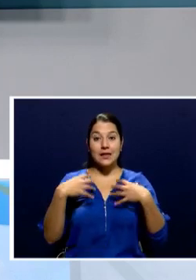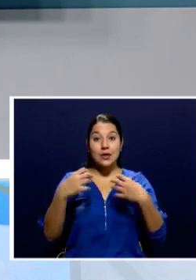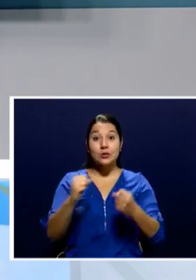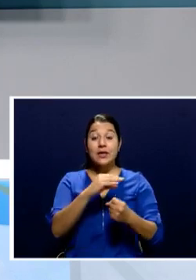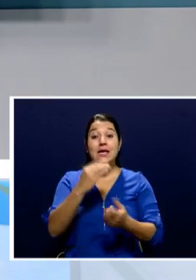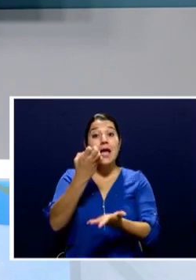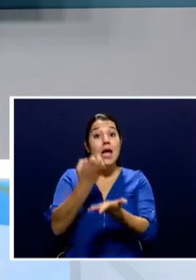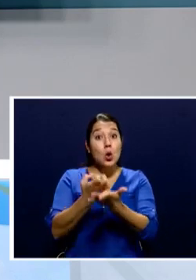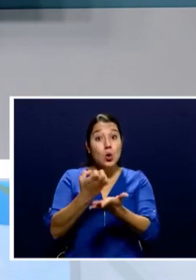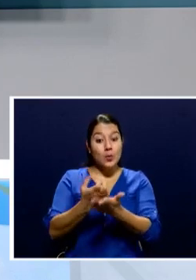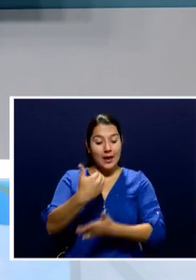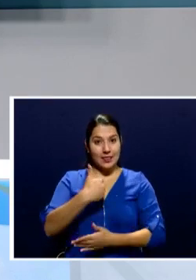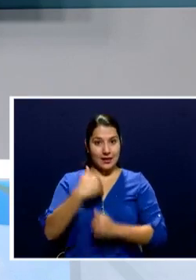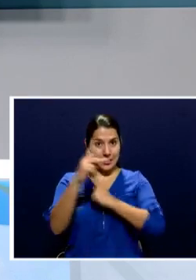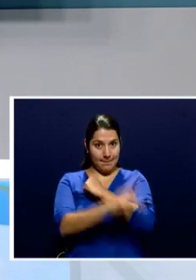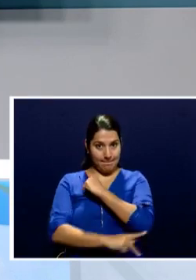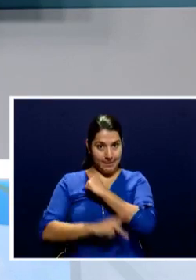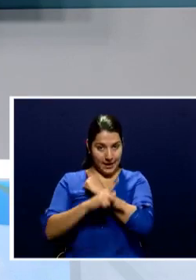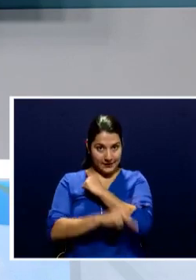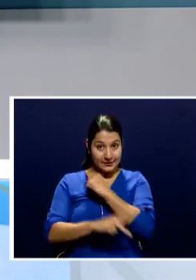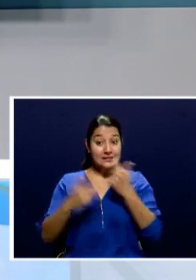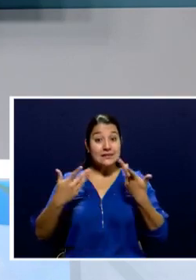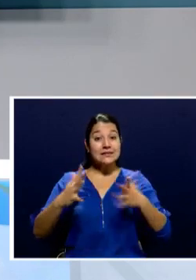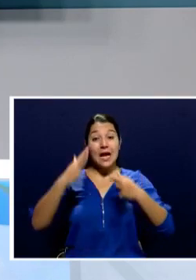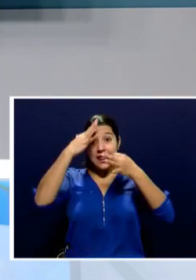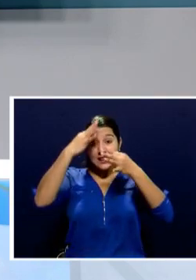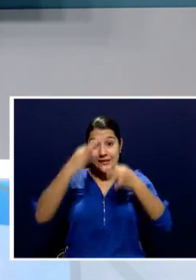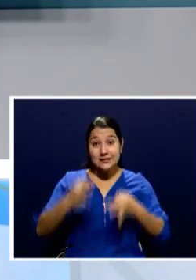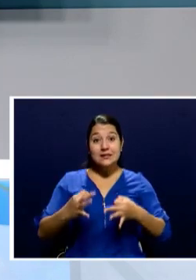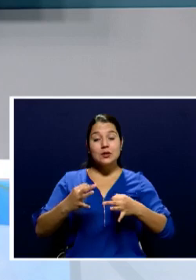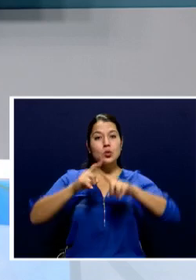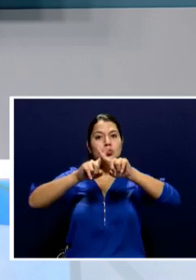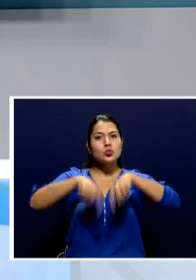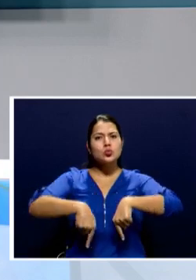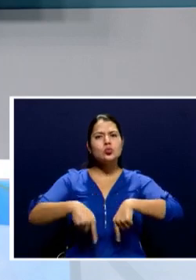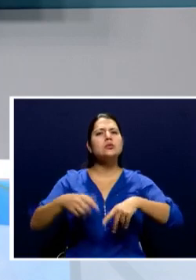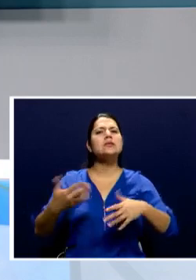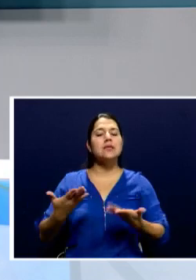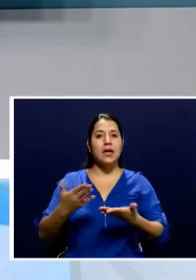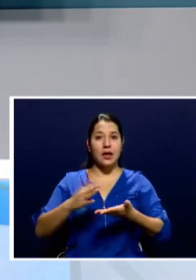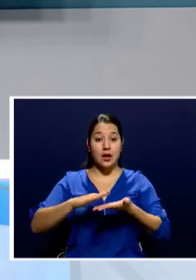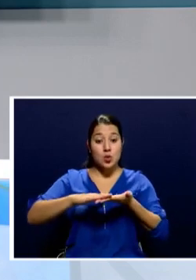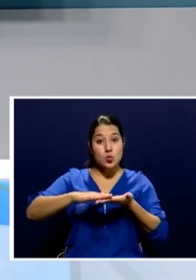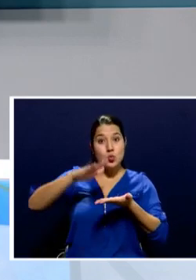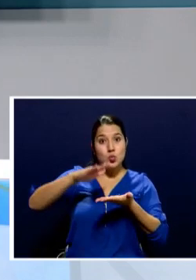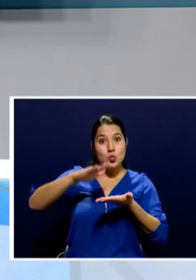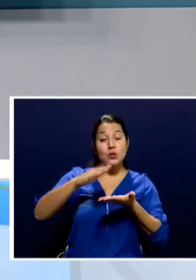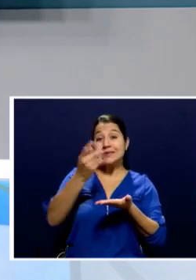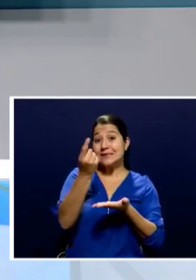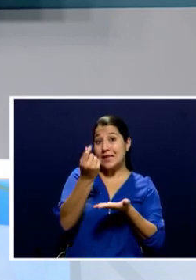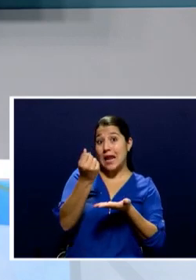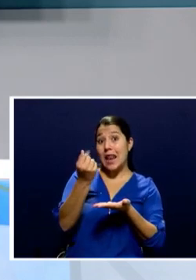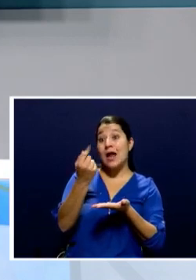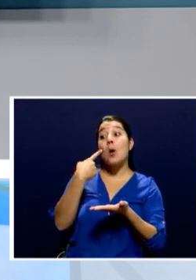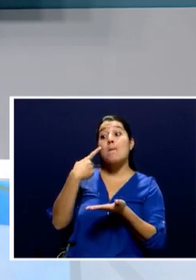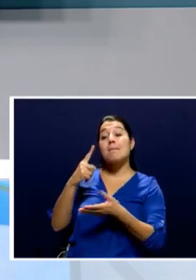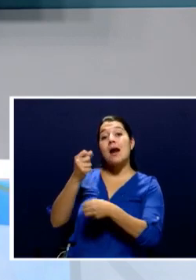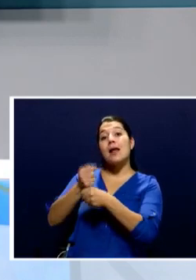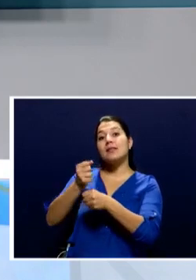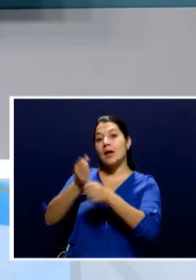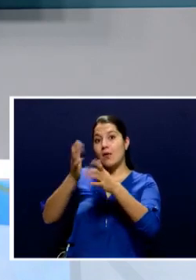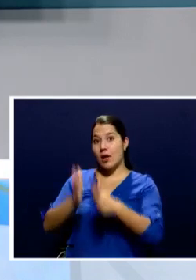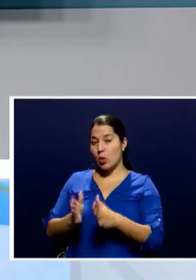económica que vive el país, decidió suspender el aumento de salario previsto para los empleados